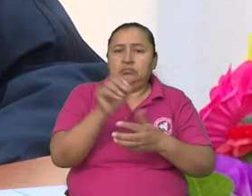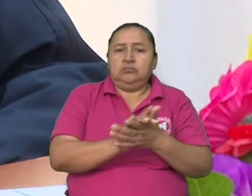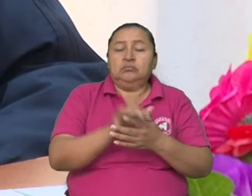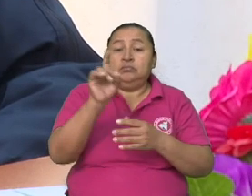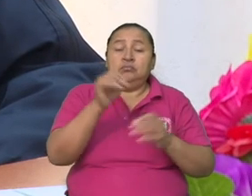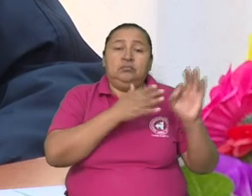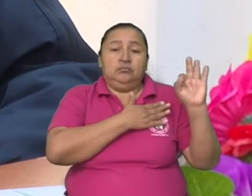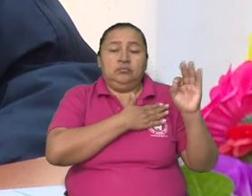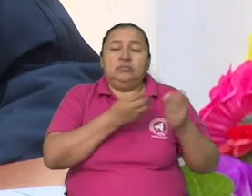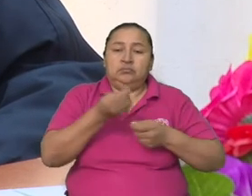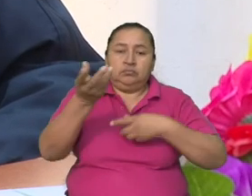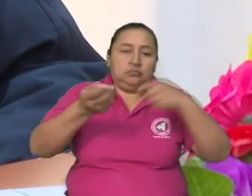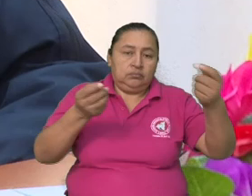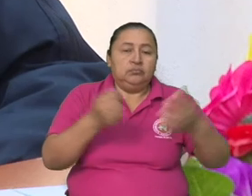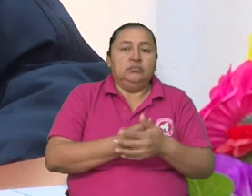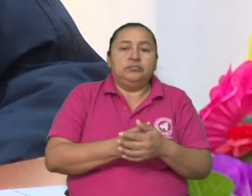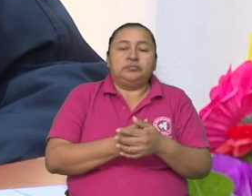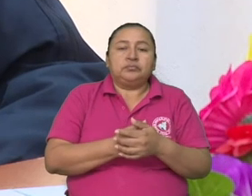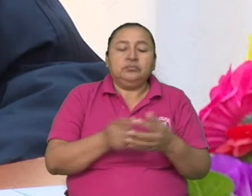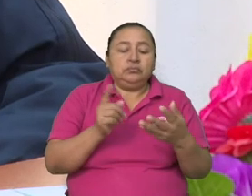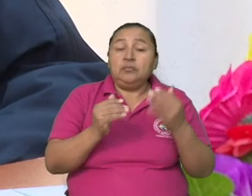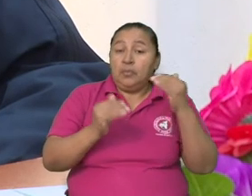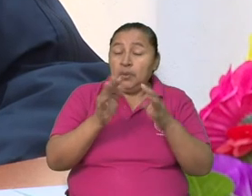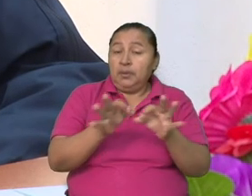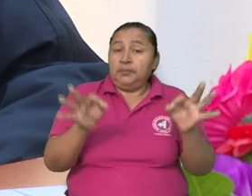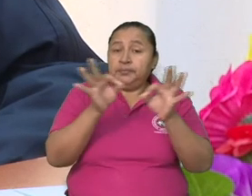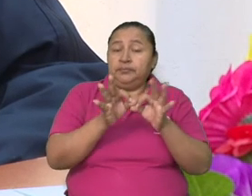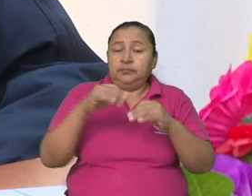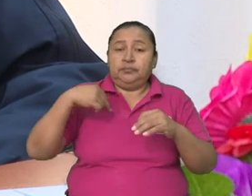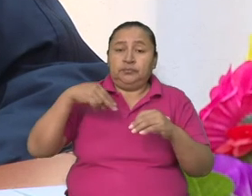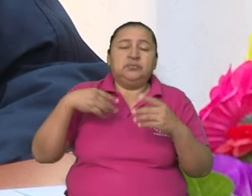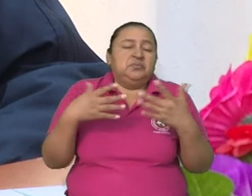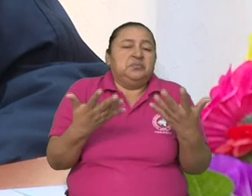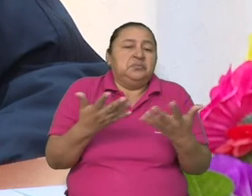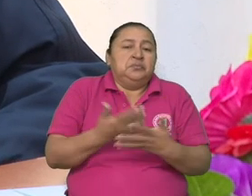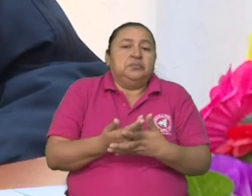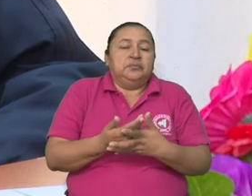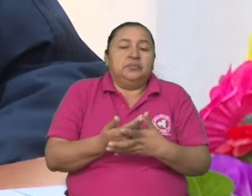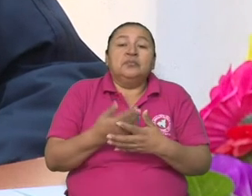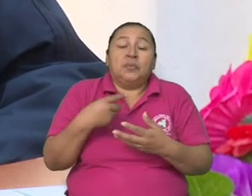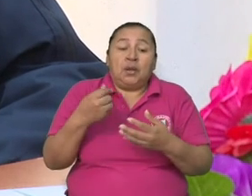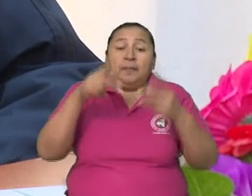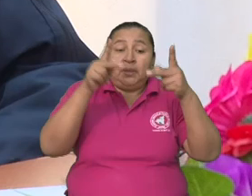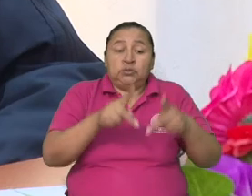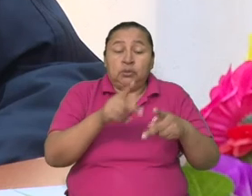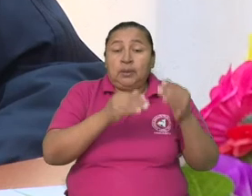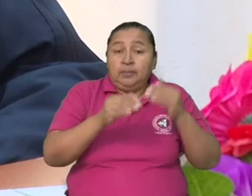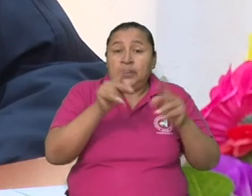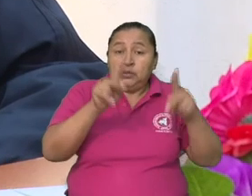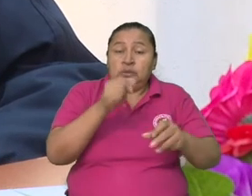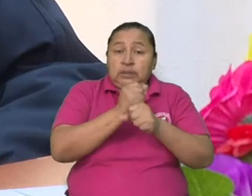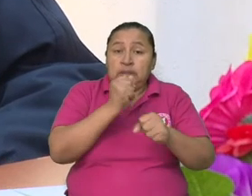el día 10 de febrero, ¿verdad? Y lo más interesante para nosotros es que los recursos humanos son más valiosos.